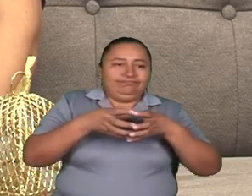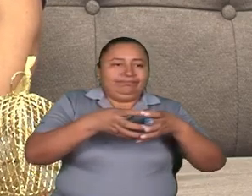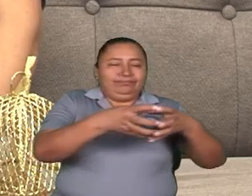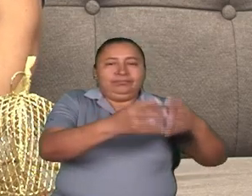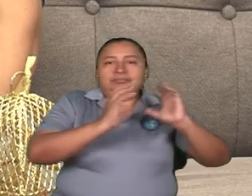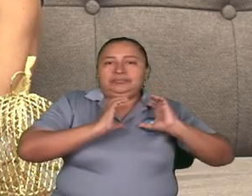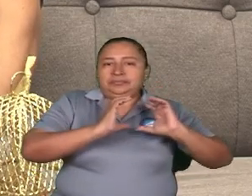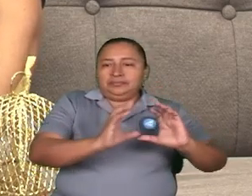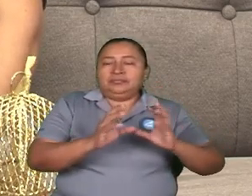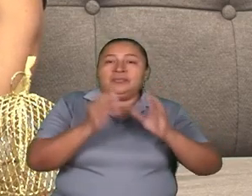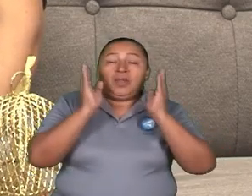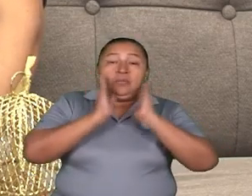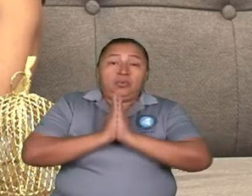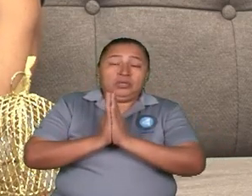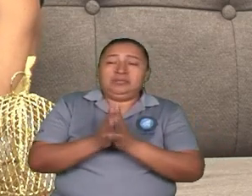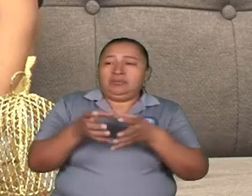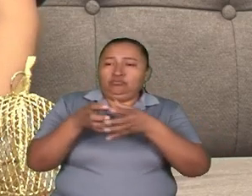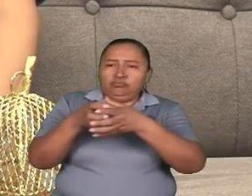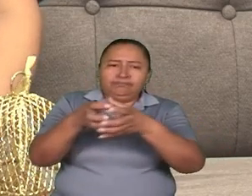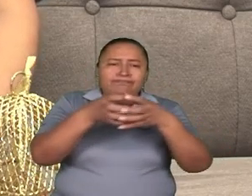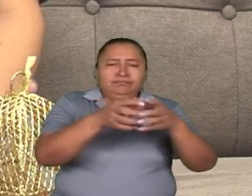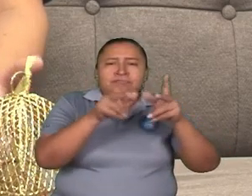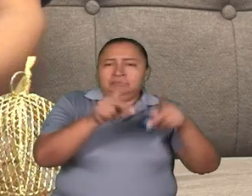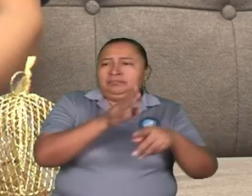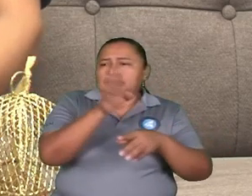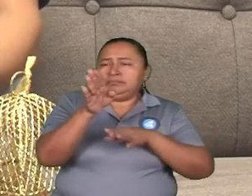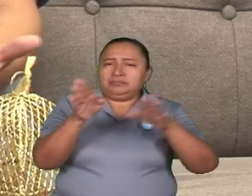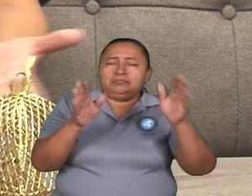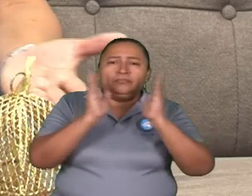¿Cómo se celebró toda esta actividad? La tradición de un pueblo